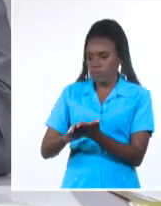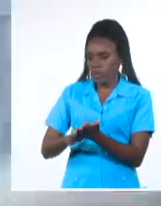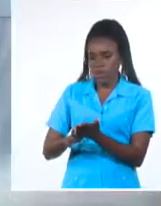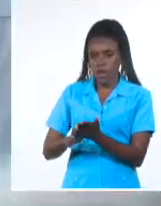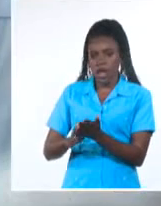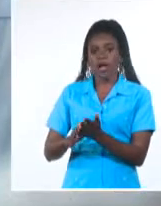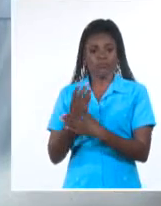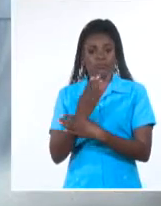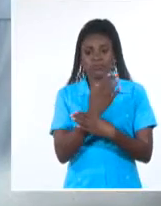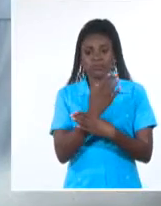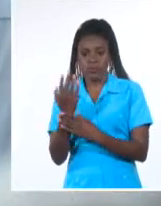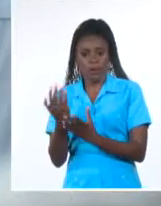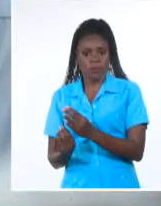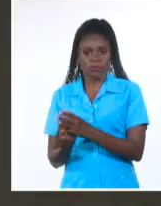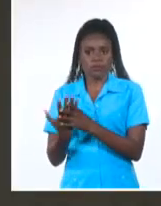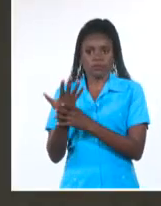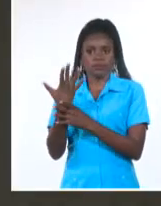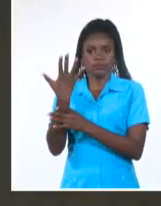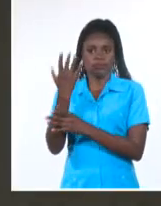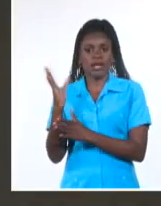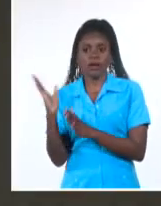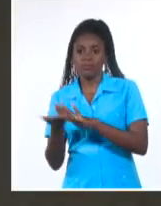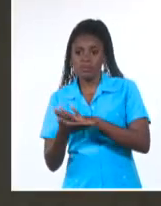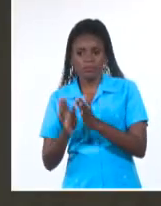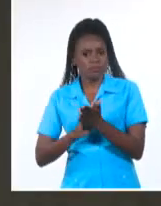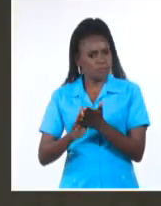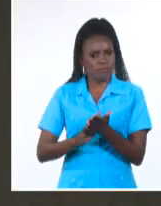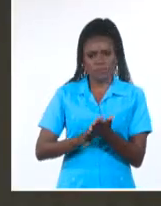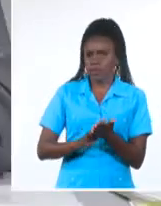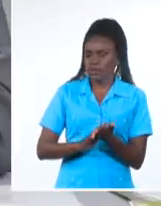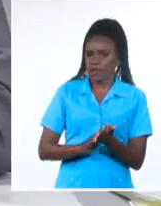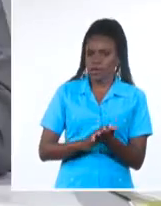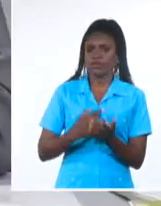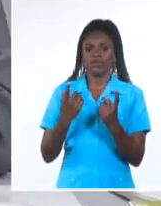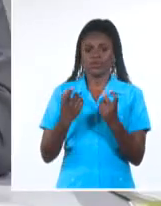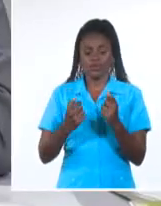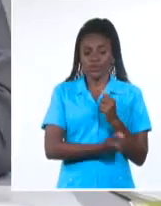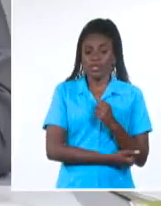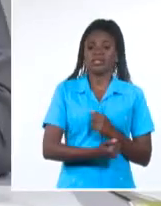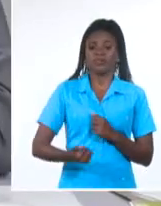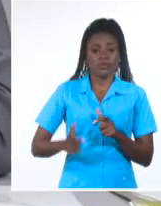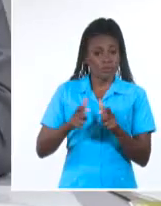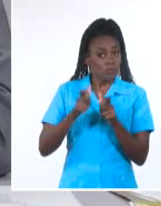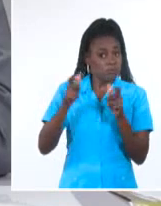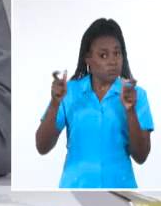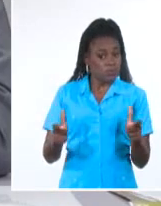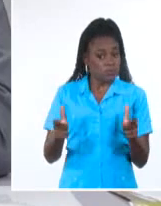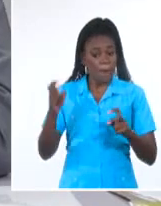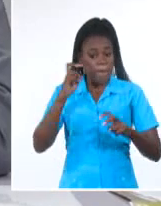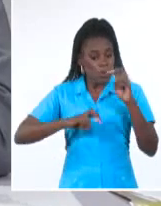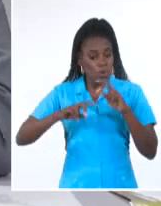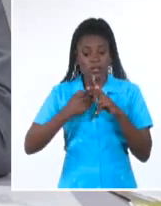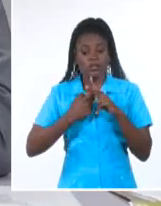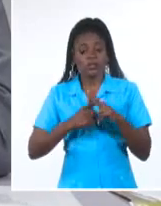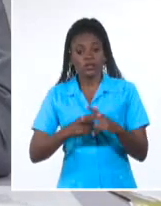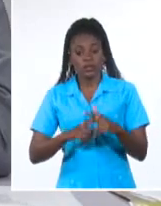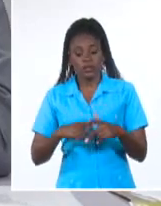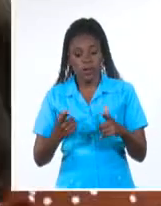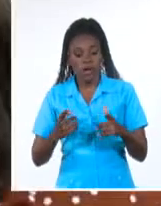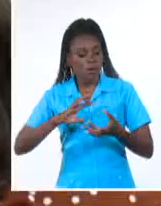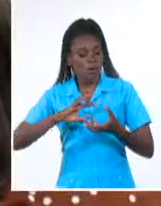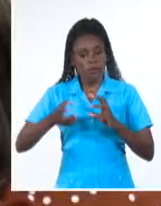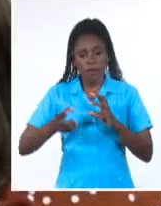lugares con la hierba alta. Y nosotros necesitamos hacer un esfuerzo grande, buscar soluciones